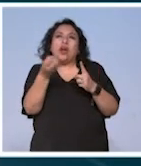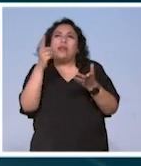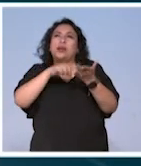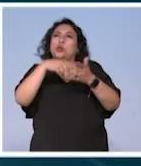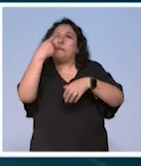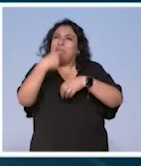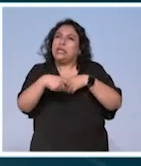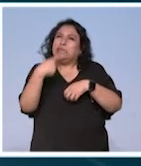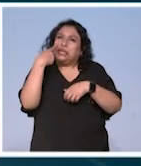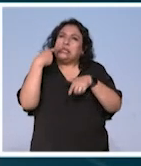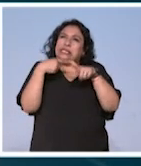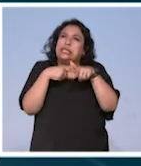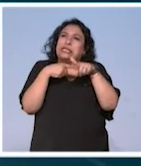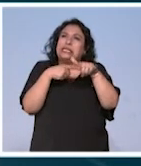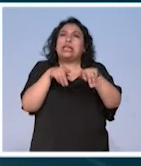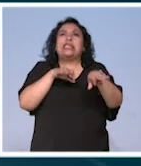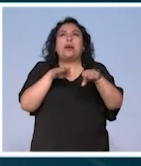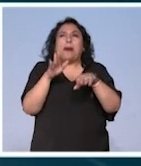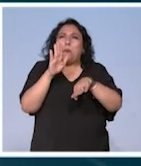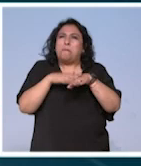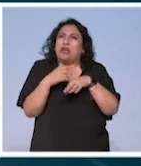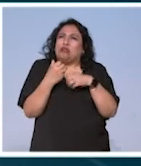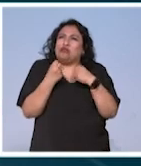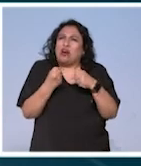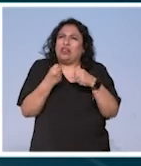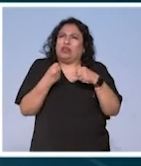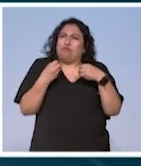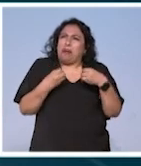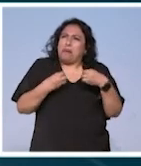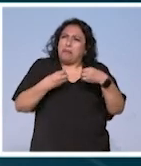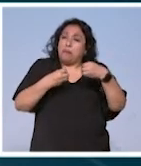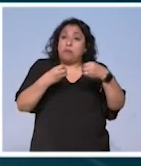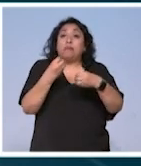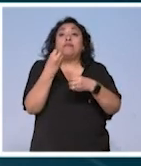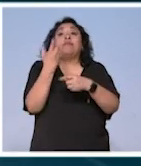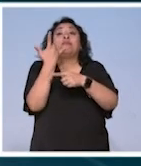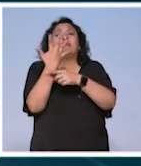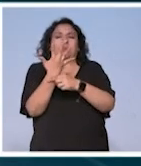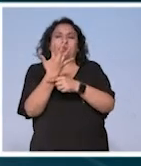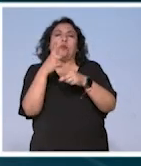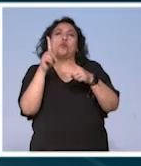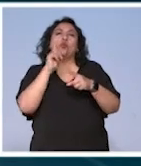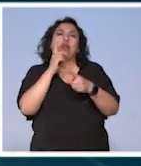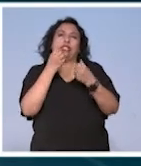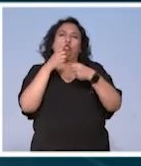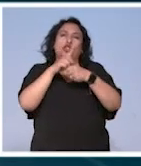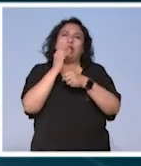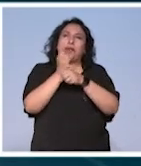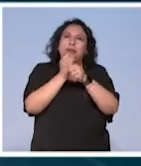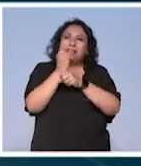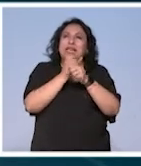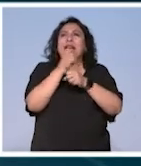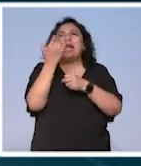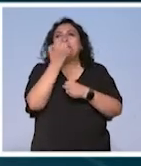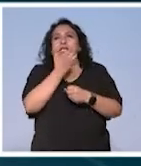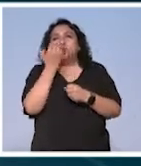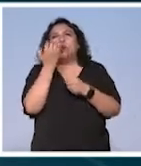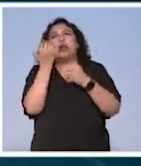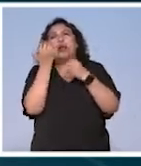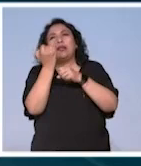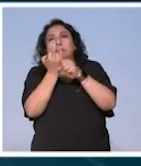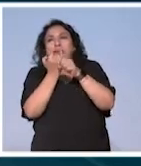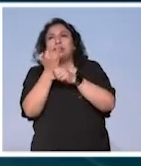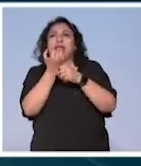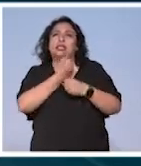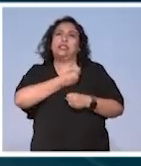riesgos persisten y el trabajo se intensifica, declaró para Le Monde la socióloga investigadora de la Escuela de Estudios Avanzados